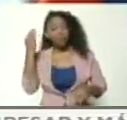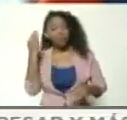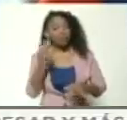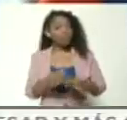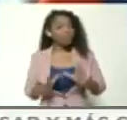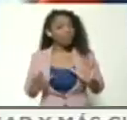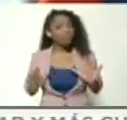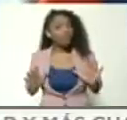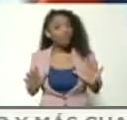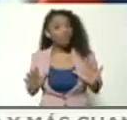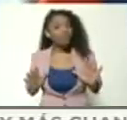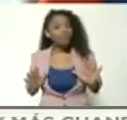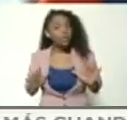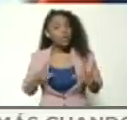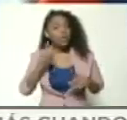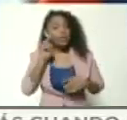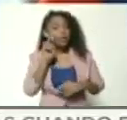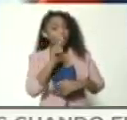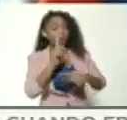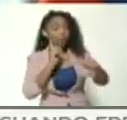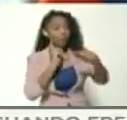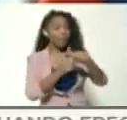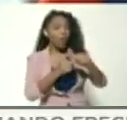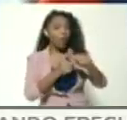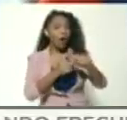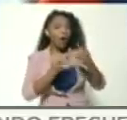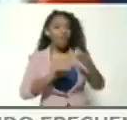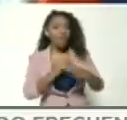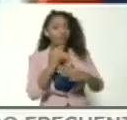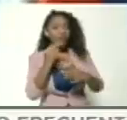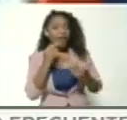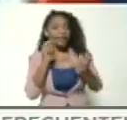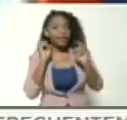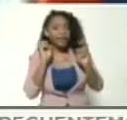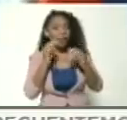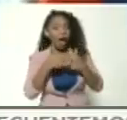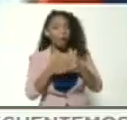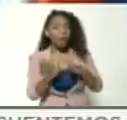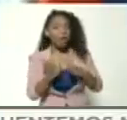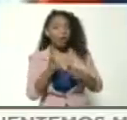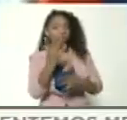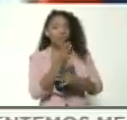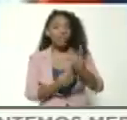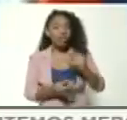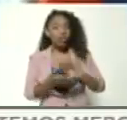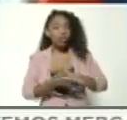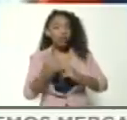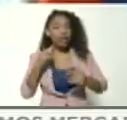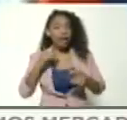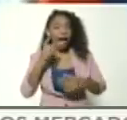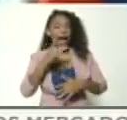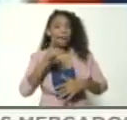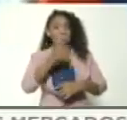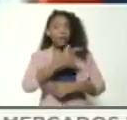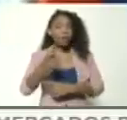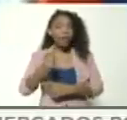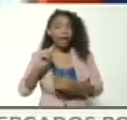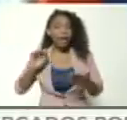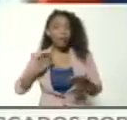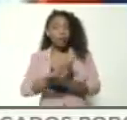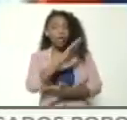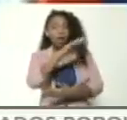desafortunadamente se va filtrando en fuentes abiertas por parte de los actores que han impulsado este